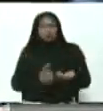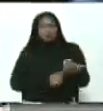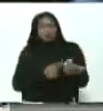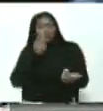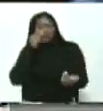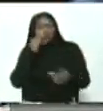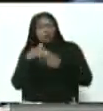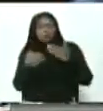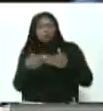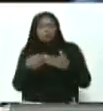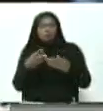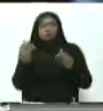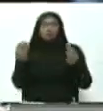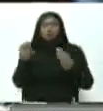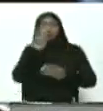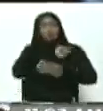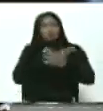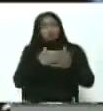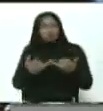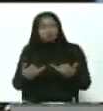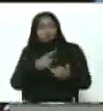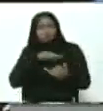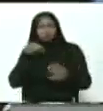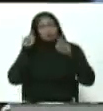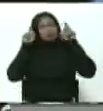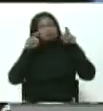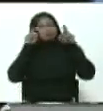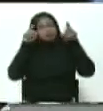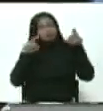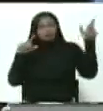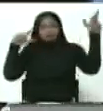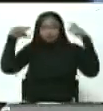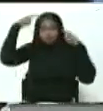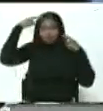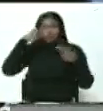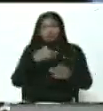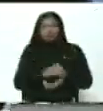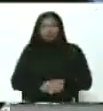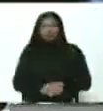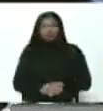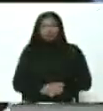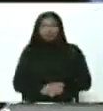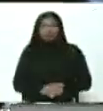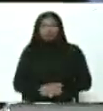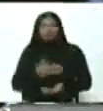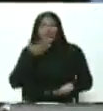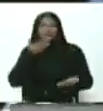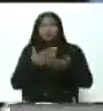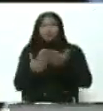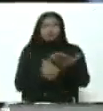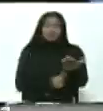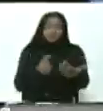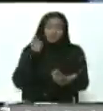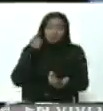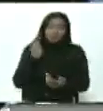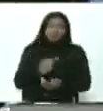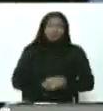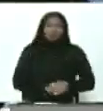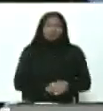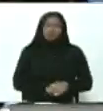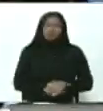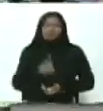Así es, con mucha fuerza, como nos enseñó Hugo Rafael Chávez Fría. Gracias, mi hermana.